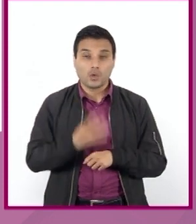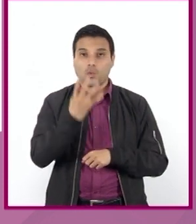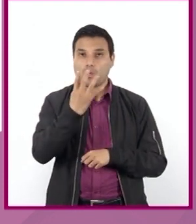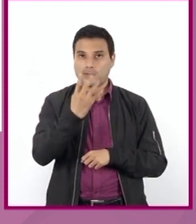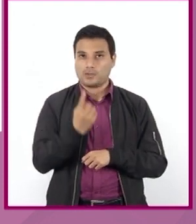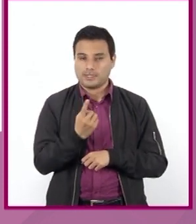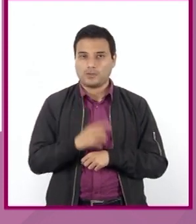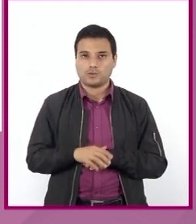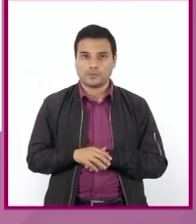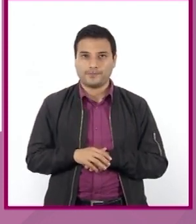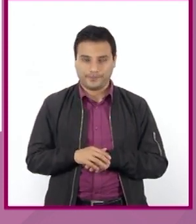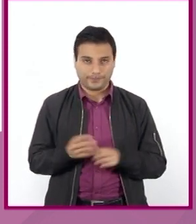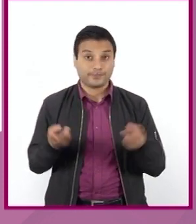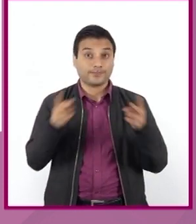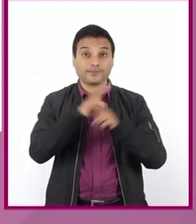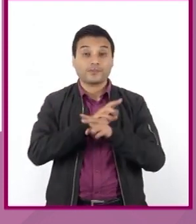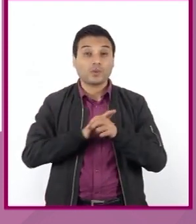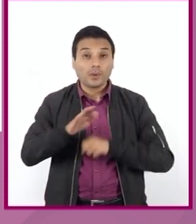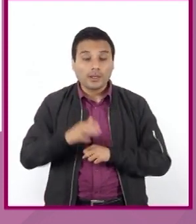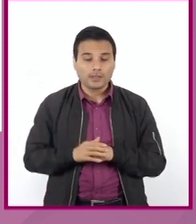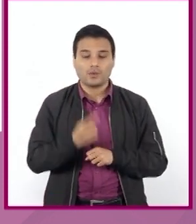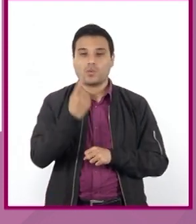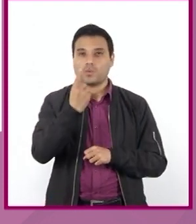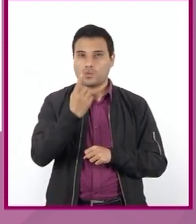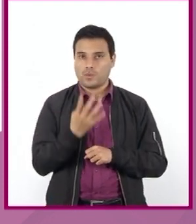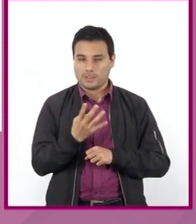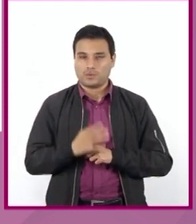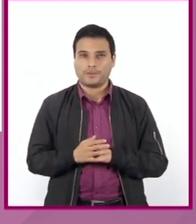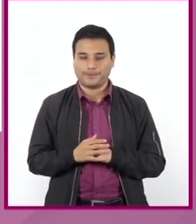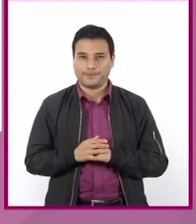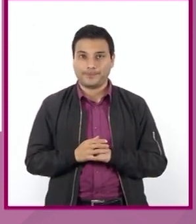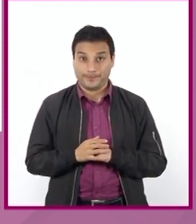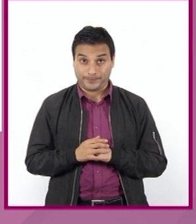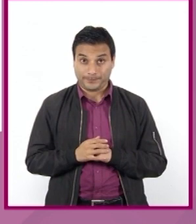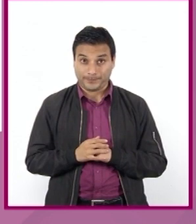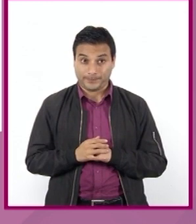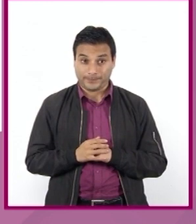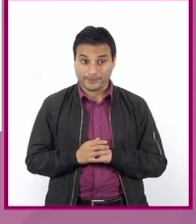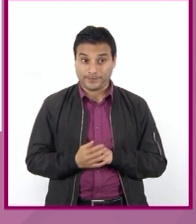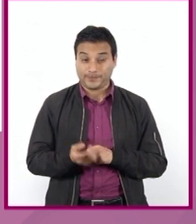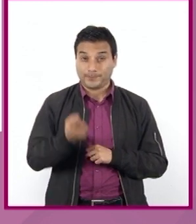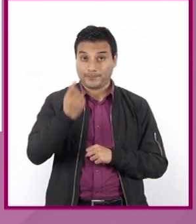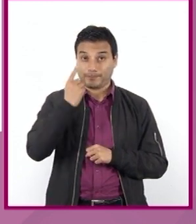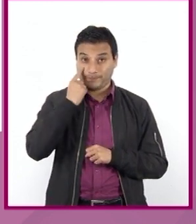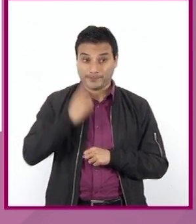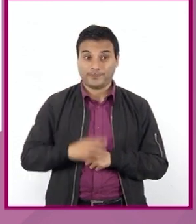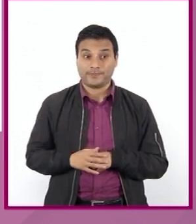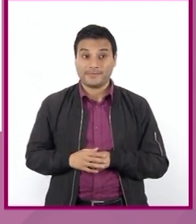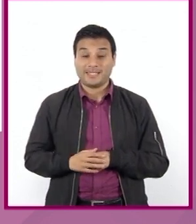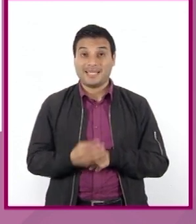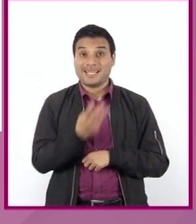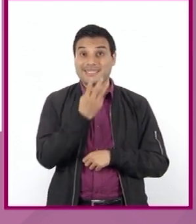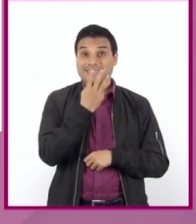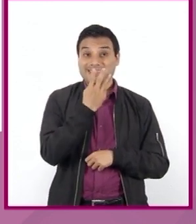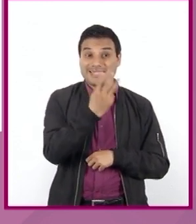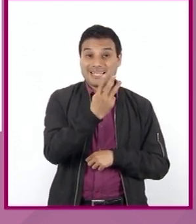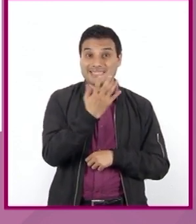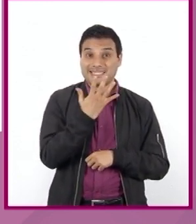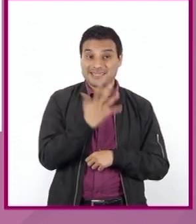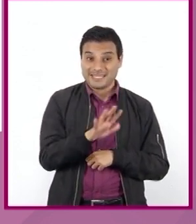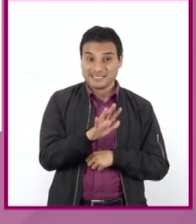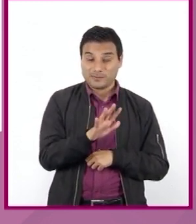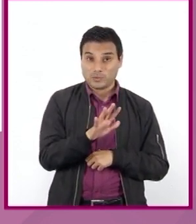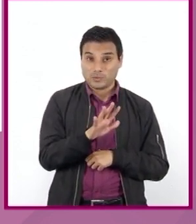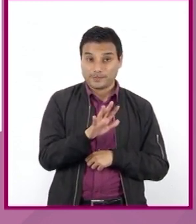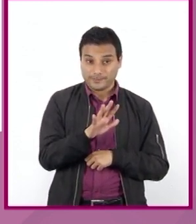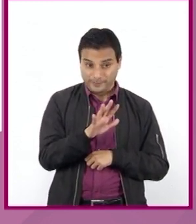su recíproco es 1/4. Por lo tanto, el cociente de 3 décimos entre 4